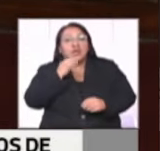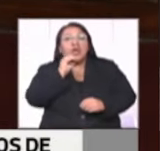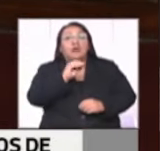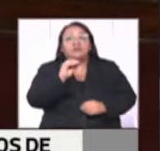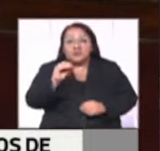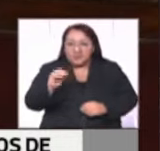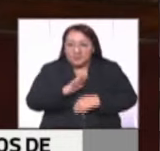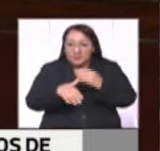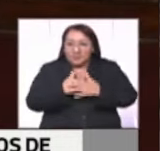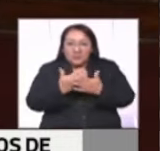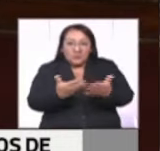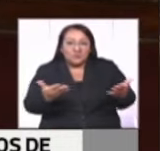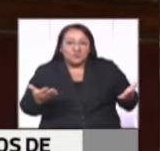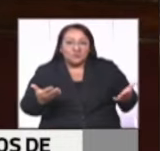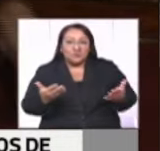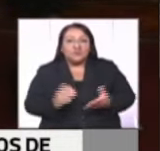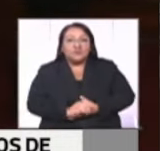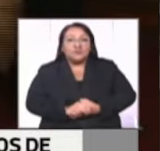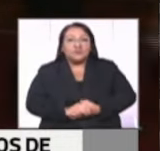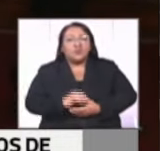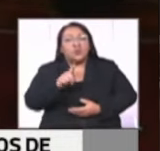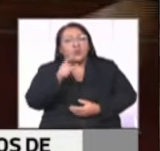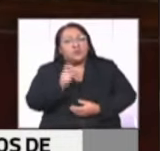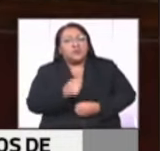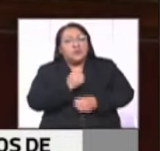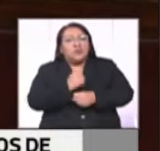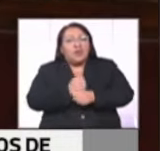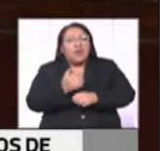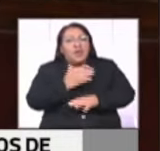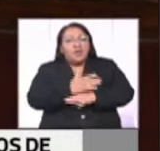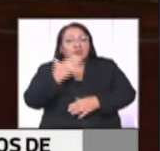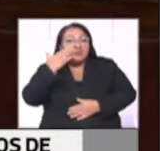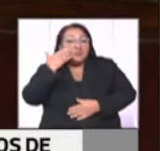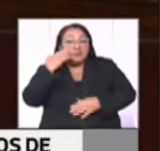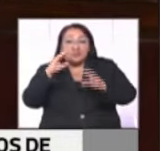recordar a una trabajadora,